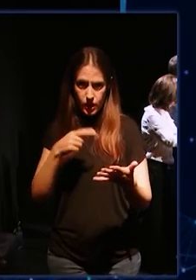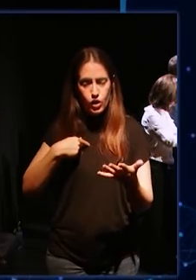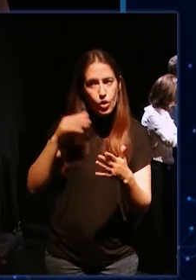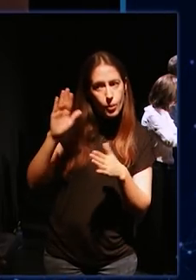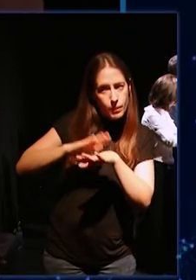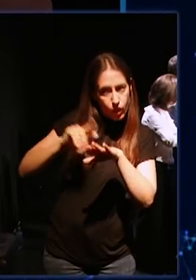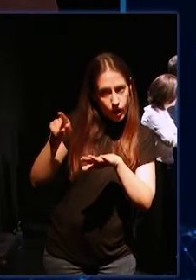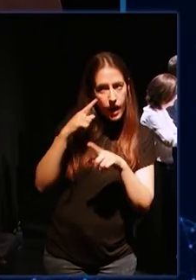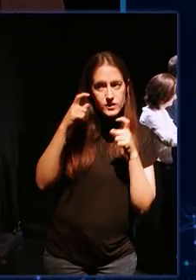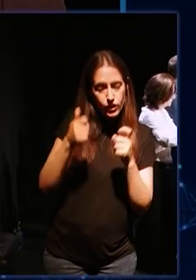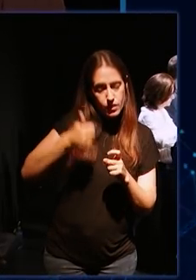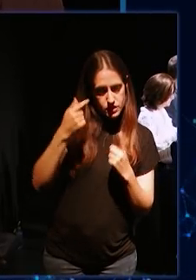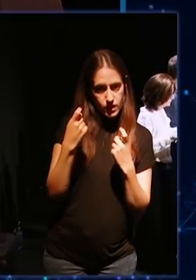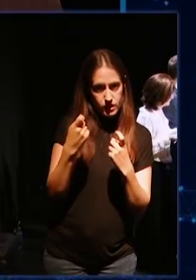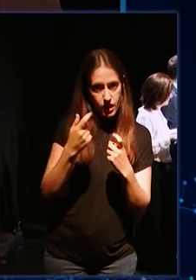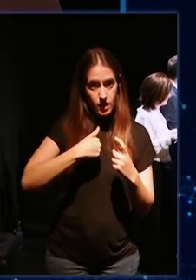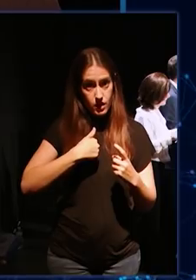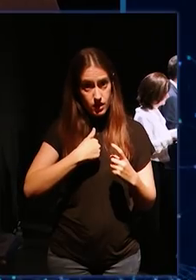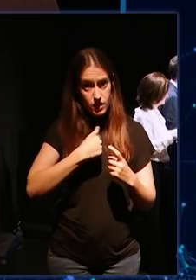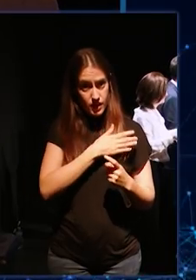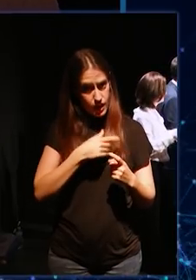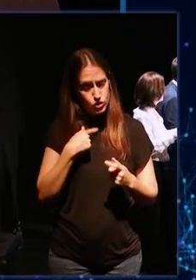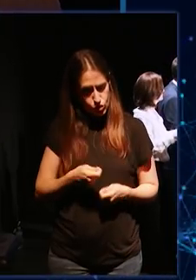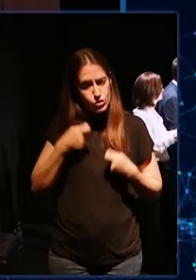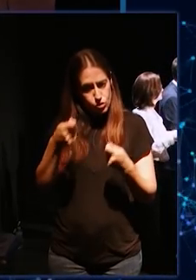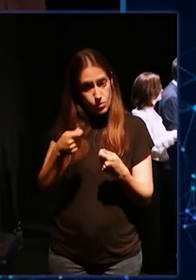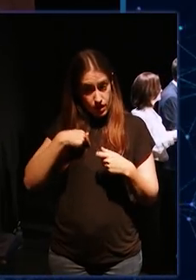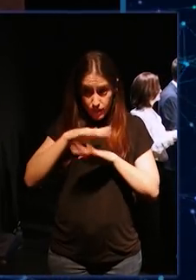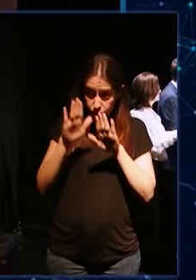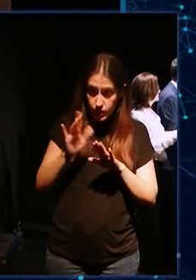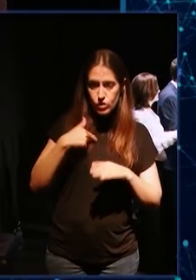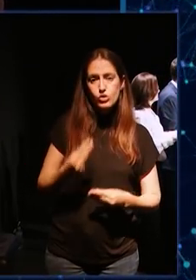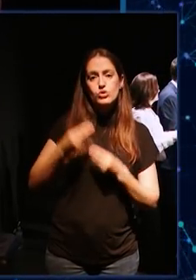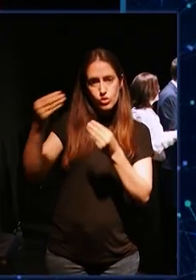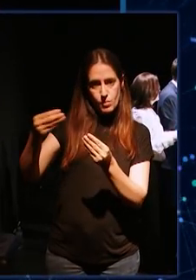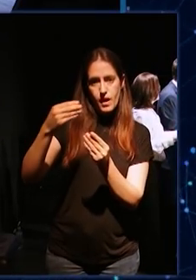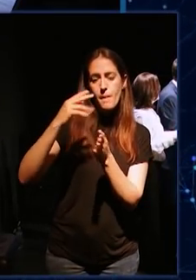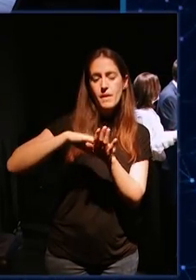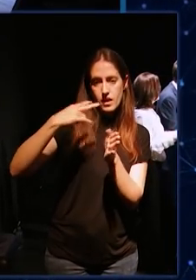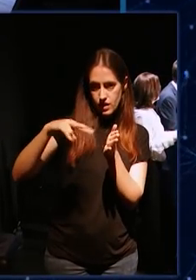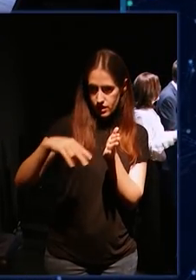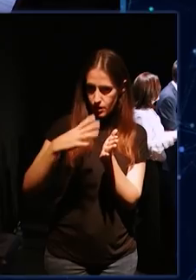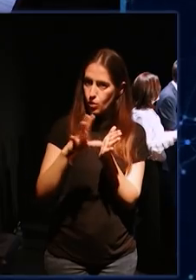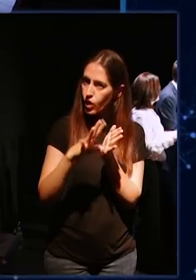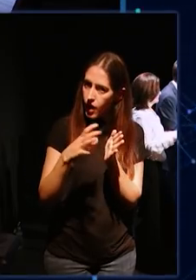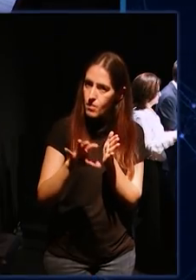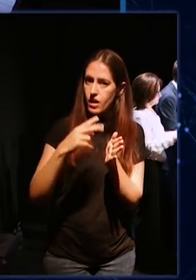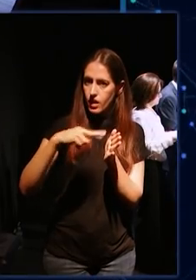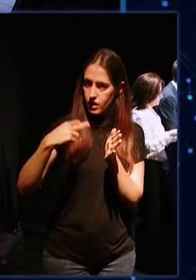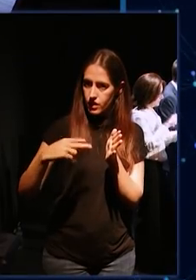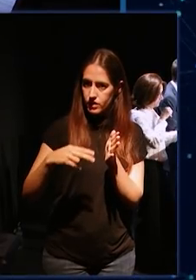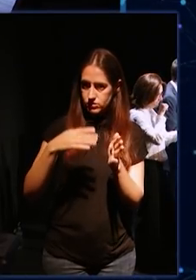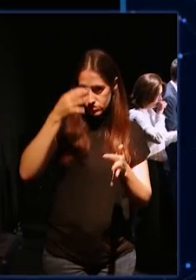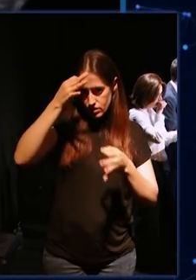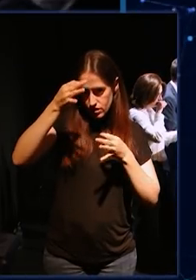más. Yo, si quiere, les proporciono el programa al acabar la entrevista y lo pueden ver. Y lo pueden leer y lo pueden leer